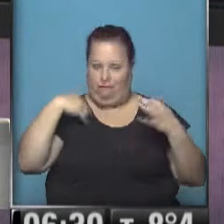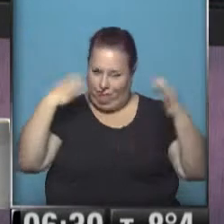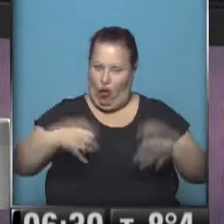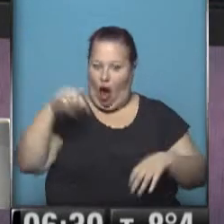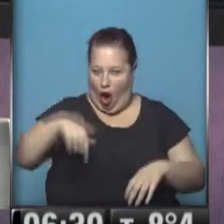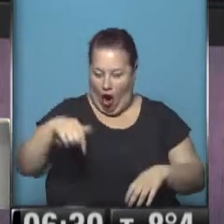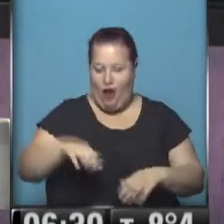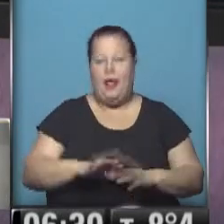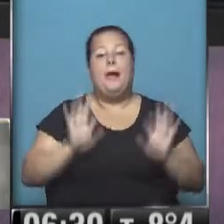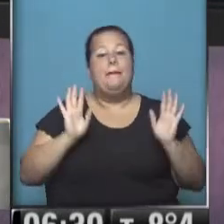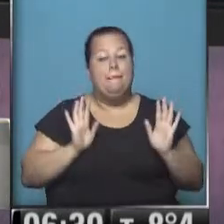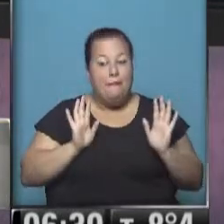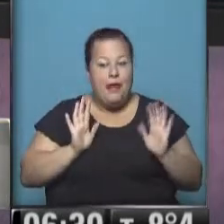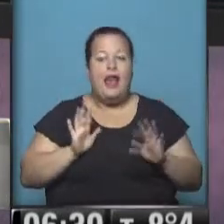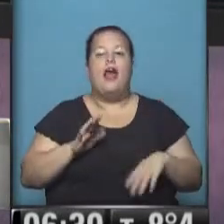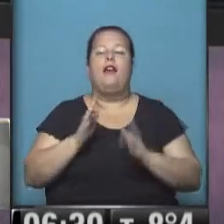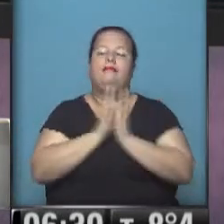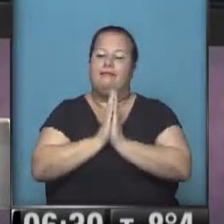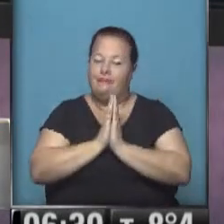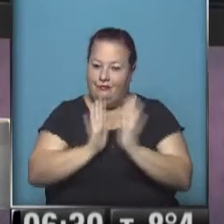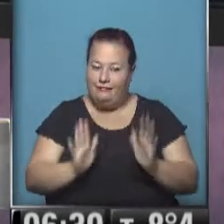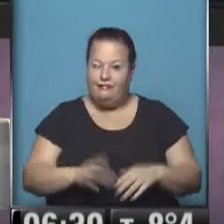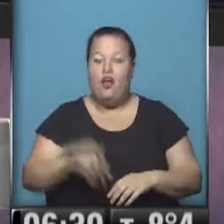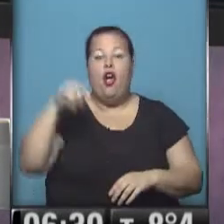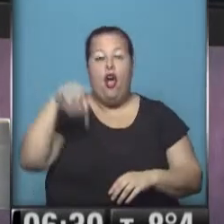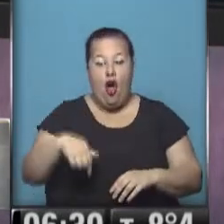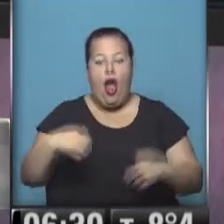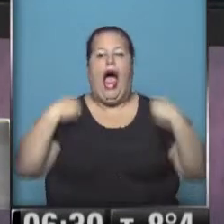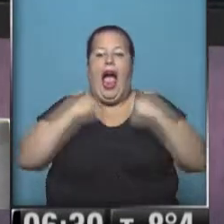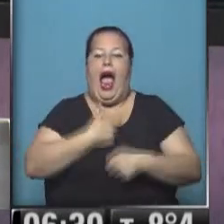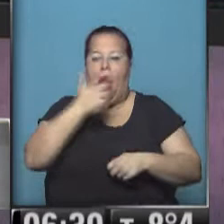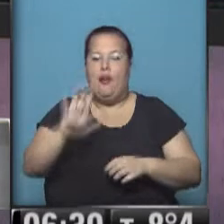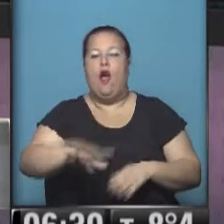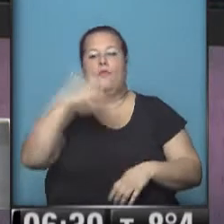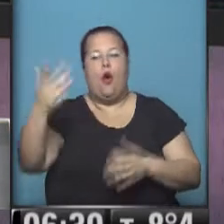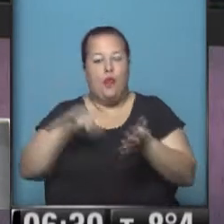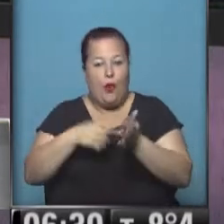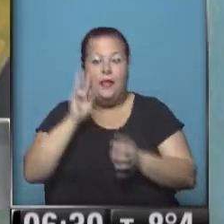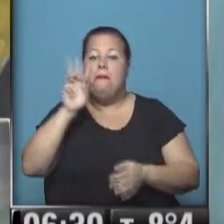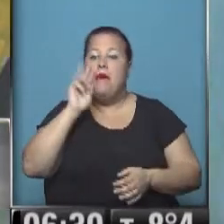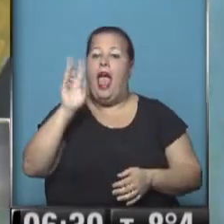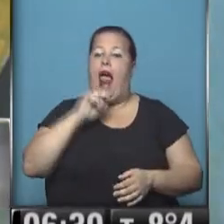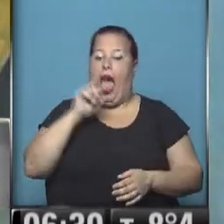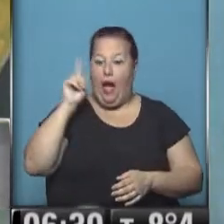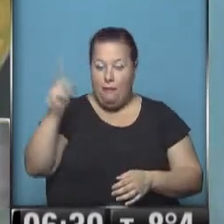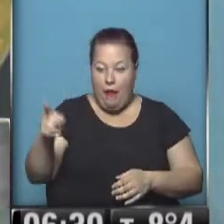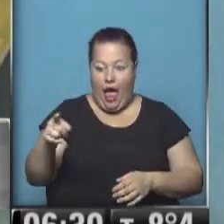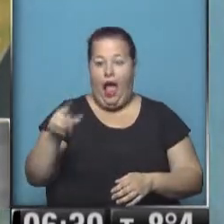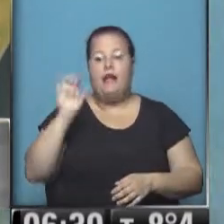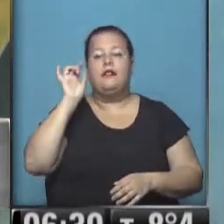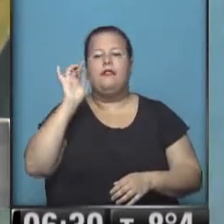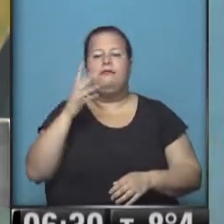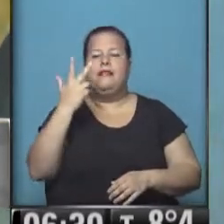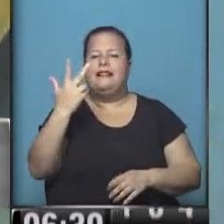para hoy pero eso sí por favor hoy a los abrigos en el gran buenos aires fíjense la plata apenitas